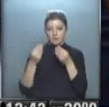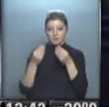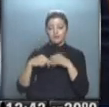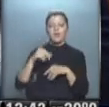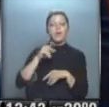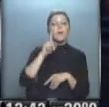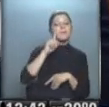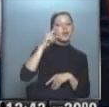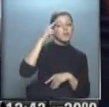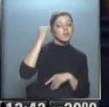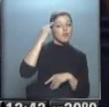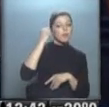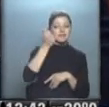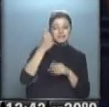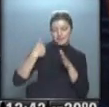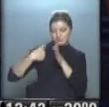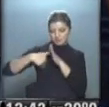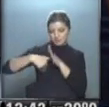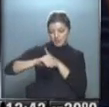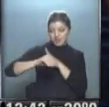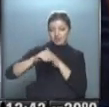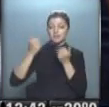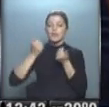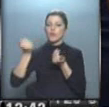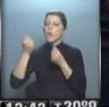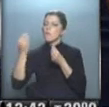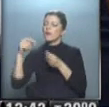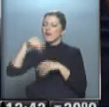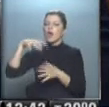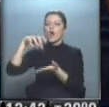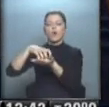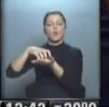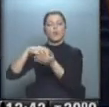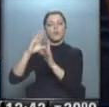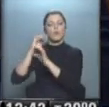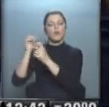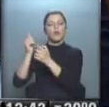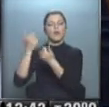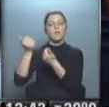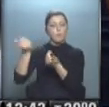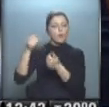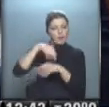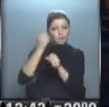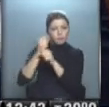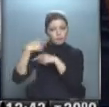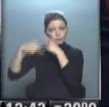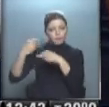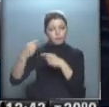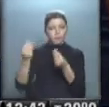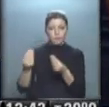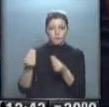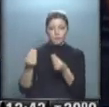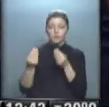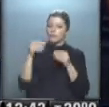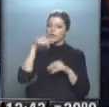desde 1996. ¿Por qué motivo se le permitió al Grupo Clarín operar en esas condiciones? ¿Qué